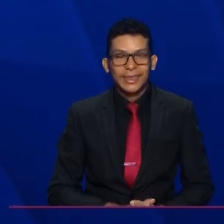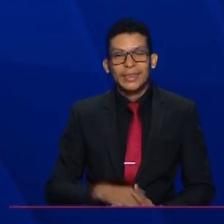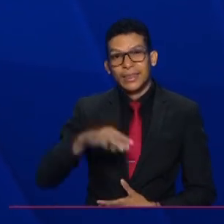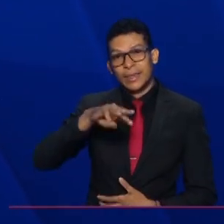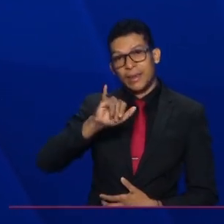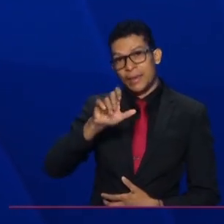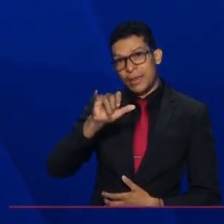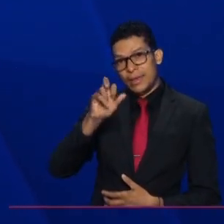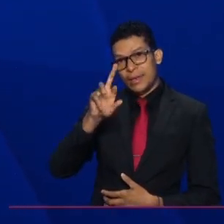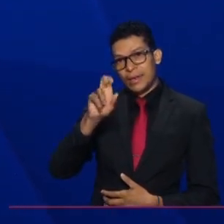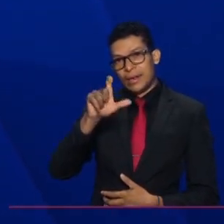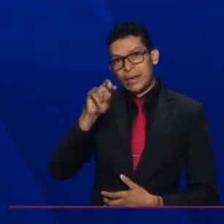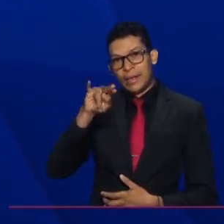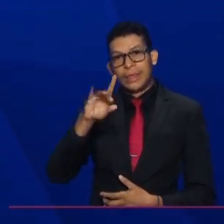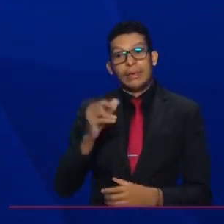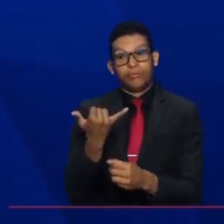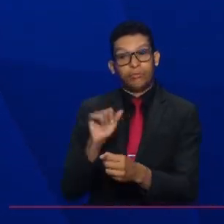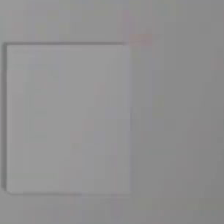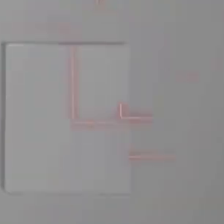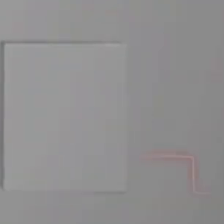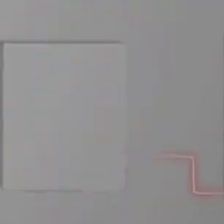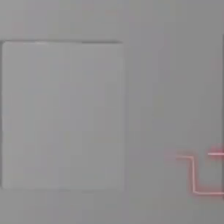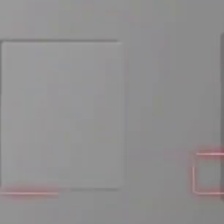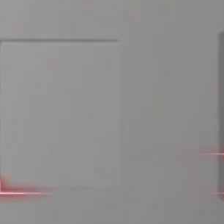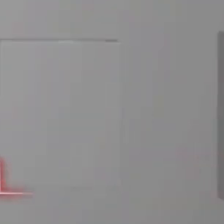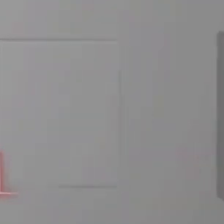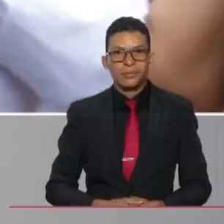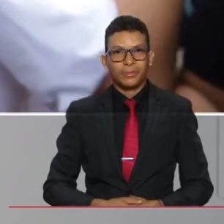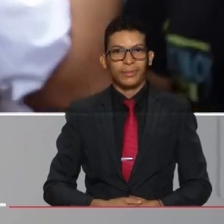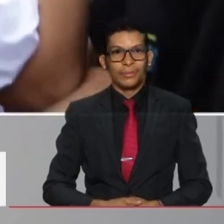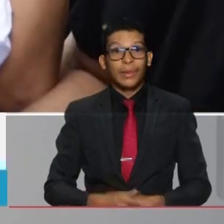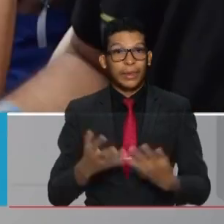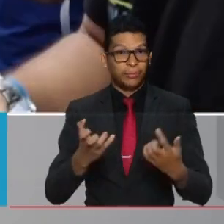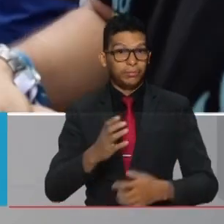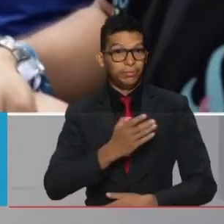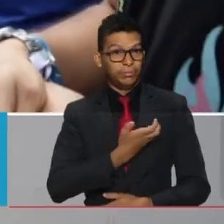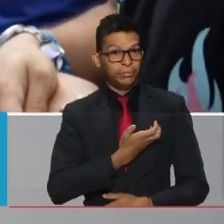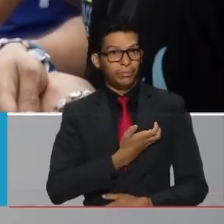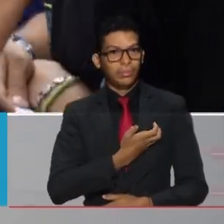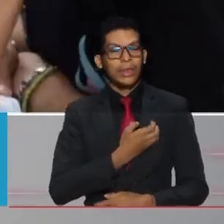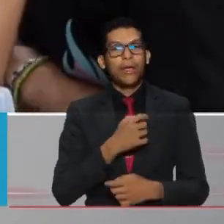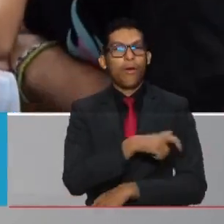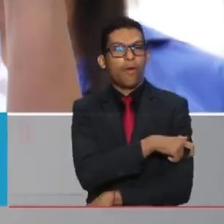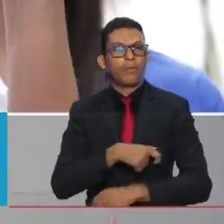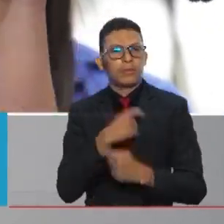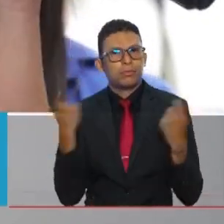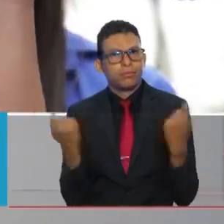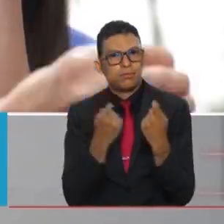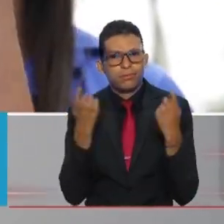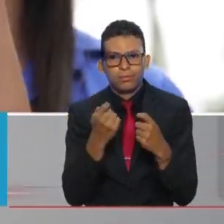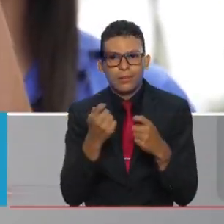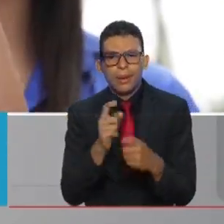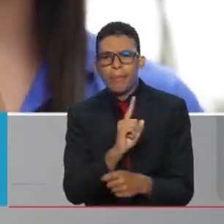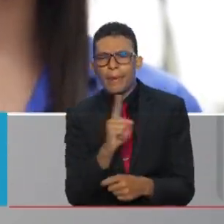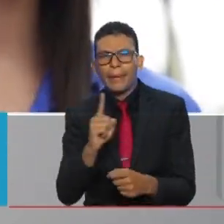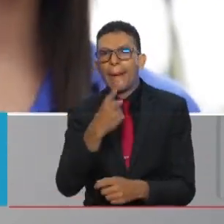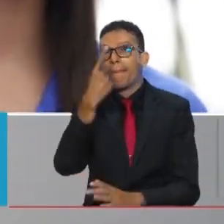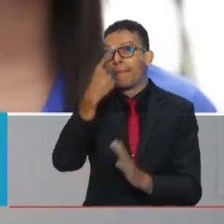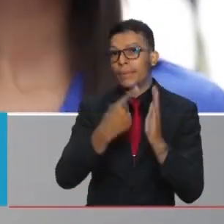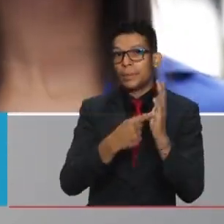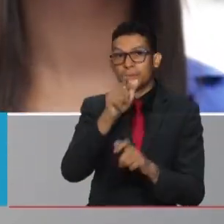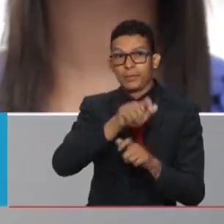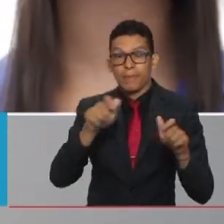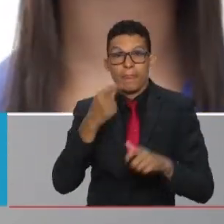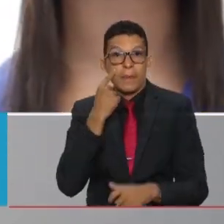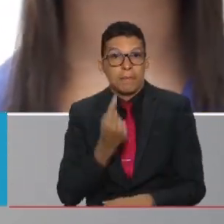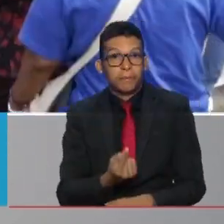Millerlandi Torres inscribió su candidatura a la alcaldía de Cali con el comité promotor y al menos 1000 simpatizantes de la campaña, la primera en